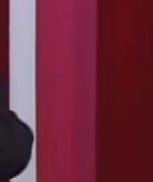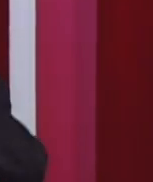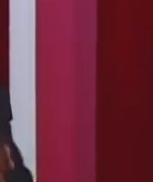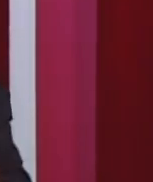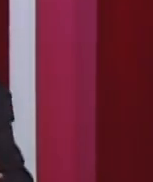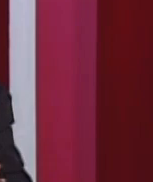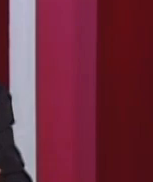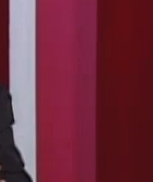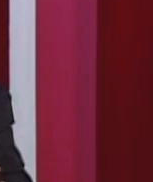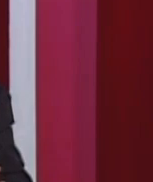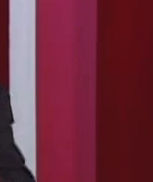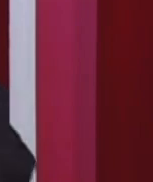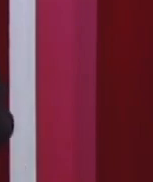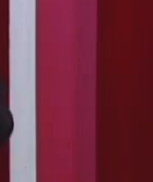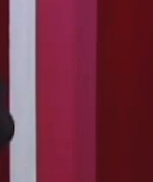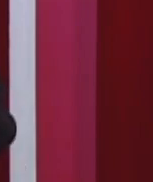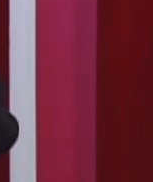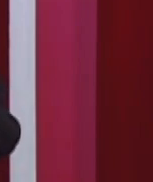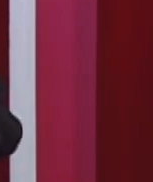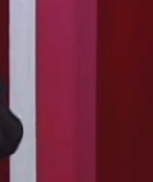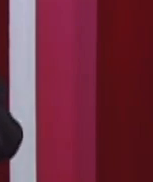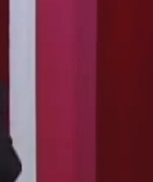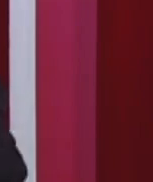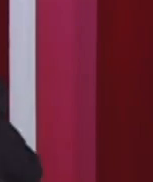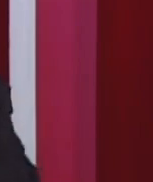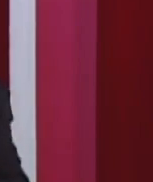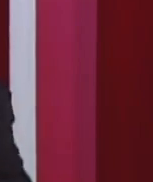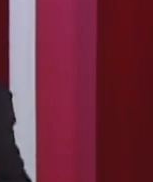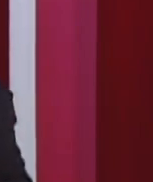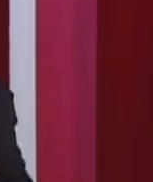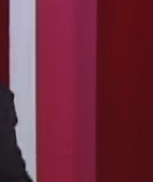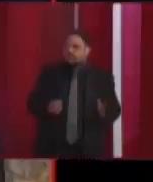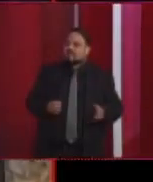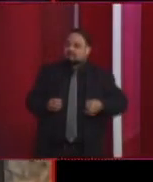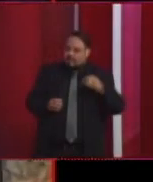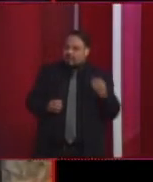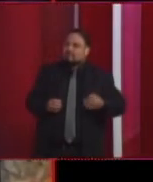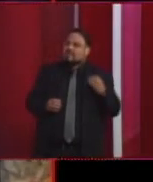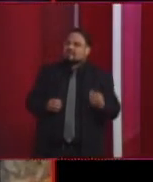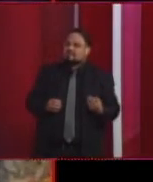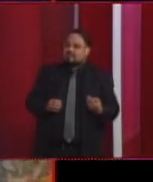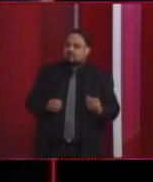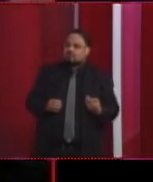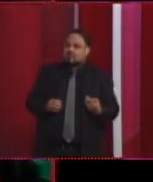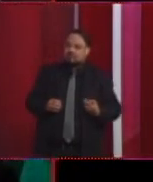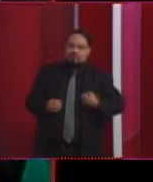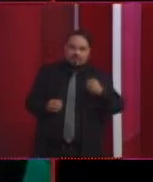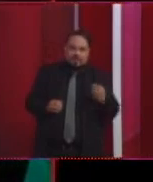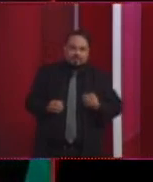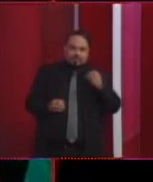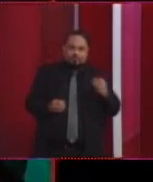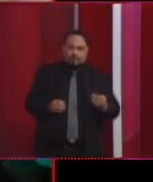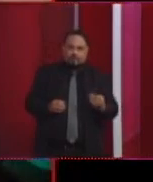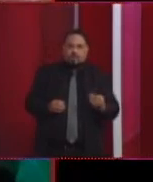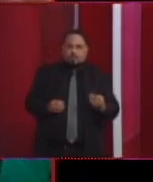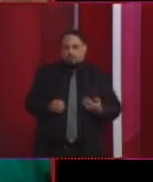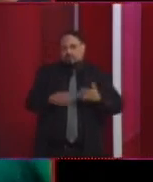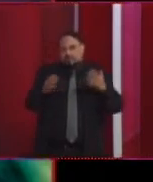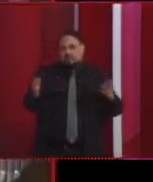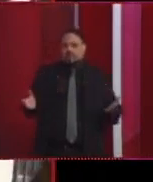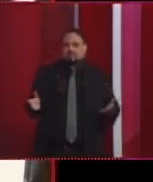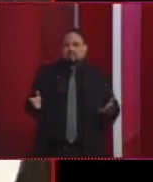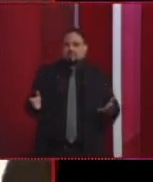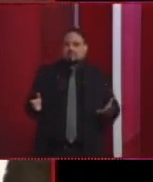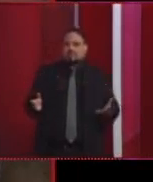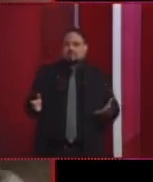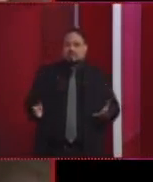corta pero vamos a analizar junto contigo y con usted casa la respuesta es sí es decir si hay una amenaza de seguridad tan grande tan fuerte como